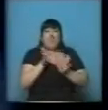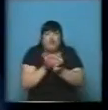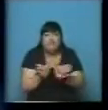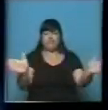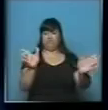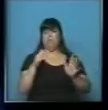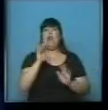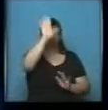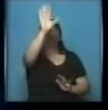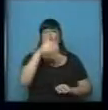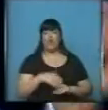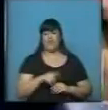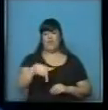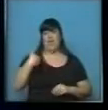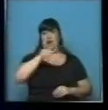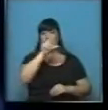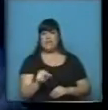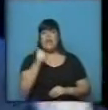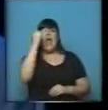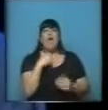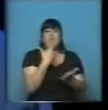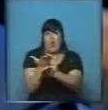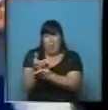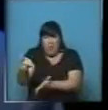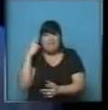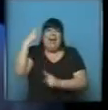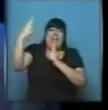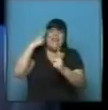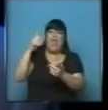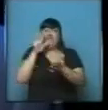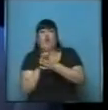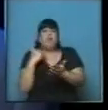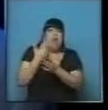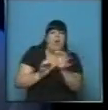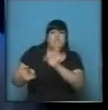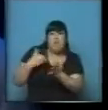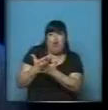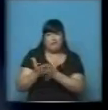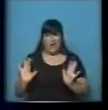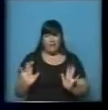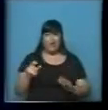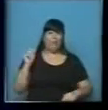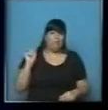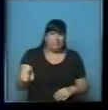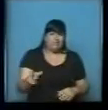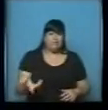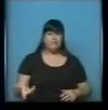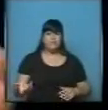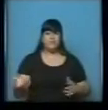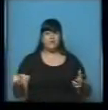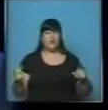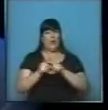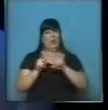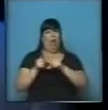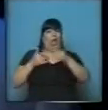futuro de la Argentina. Las propuestas de él, sus ideas, sus iniciativas, son absolutamente